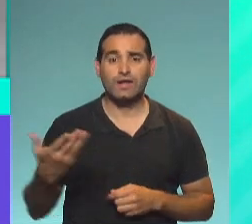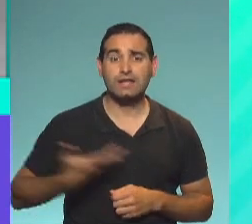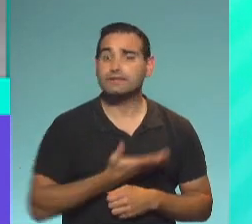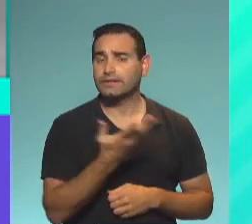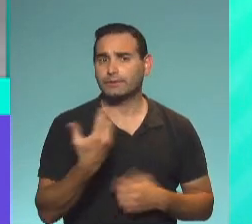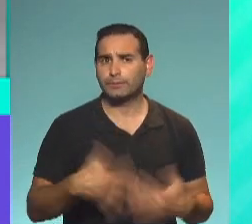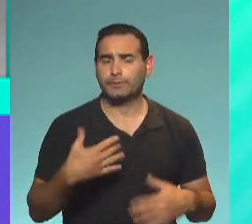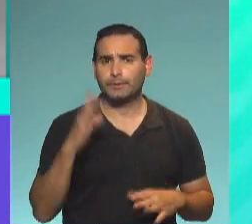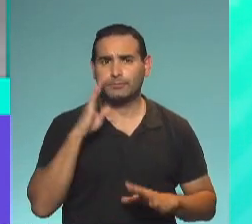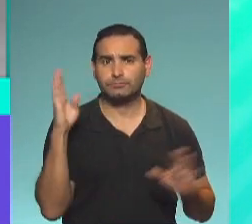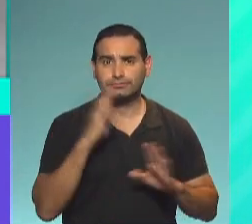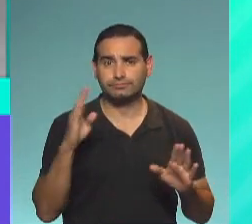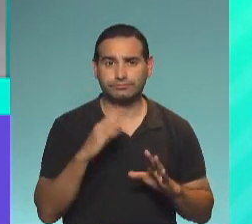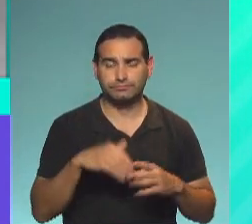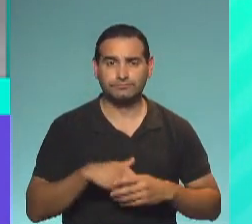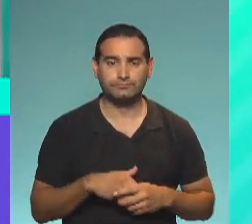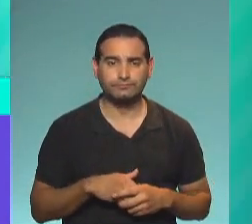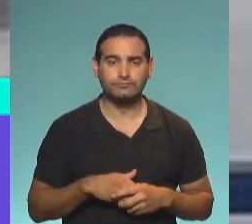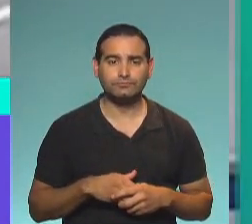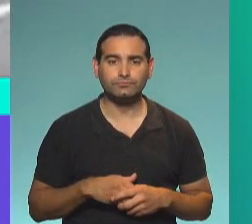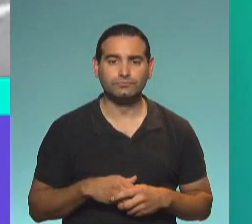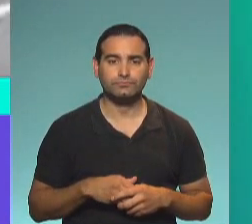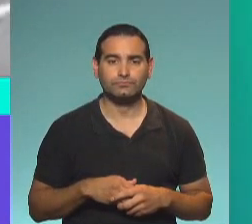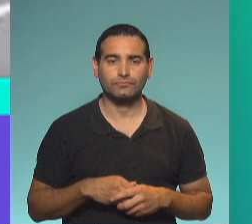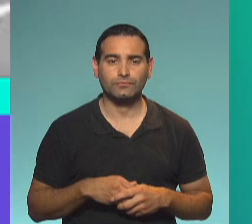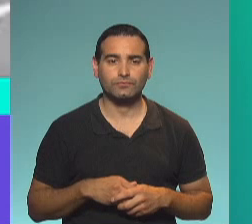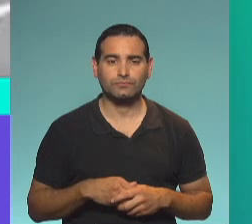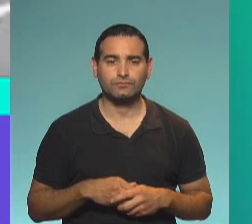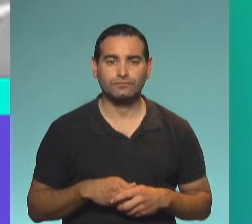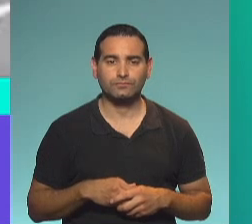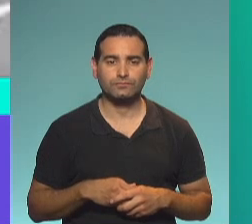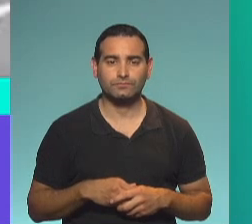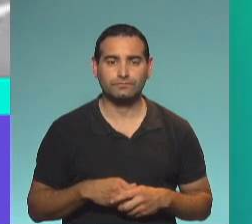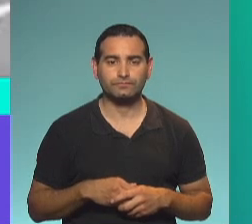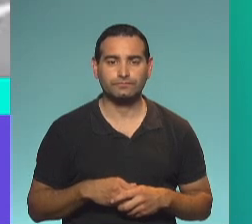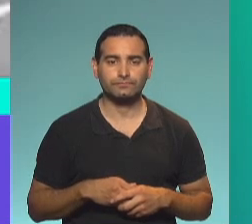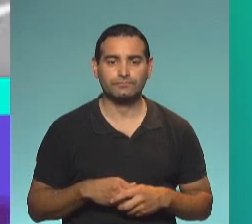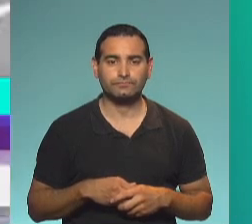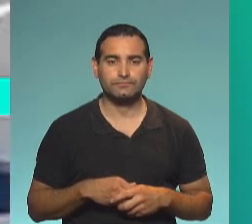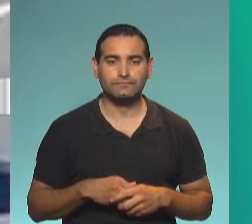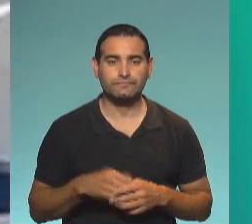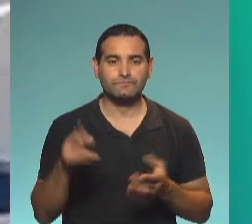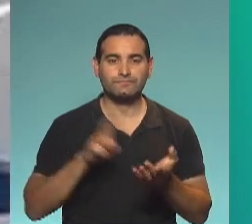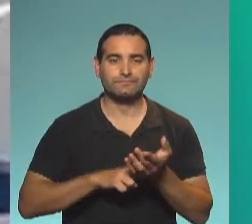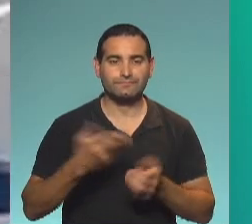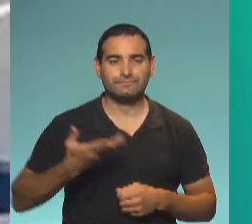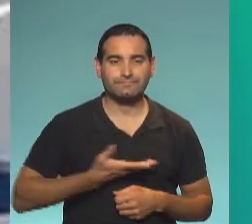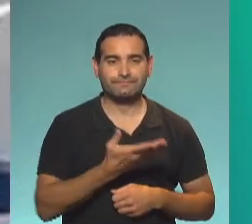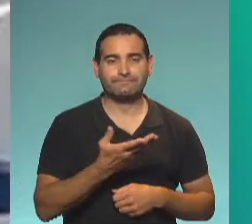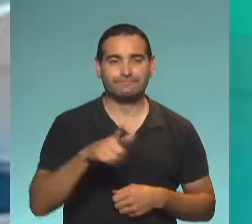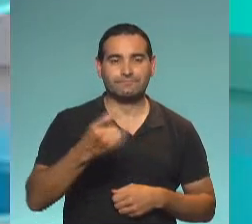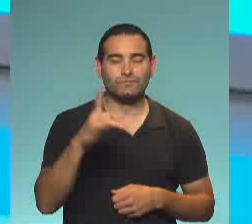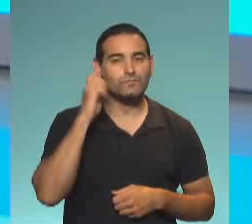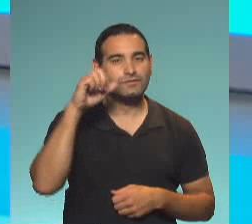muy, muy fuerte y, por lo que se ve, son varios también los vehículos involucrados. Bien, reiteramos este accidente entonces en